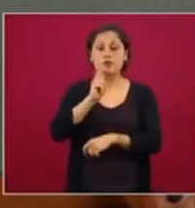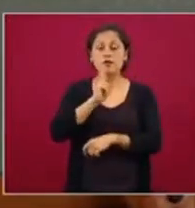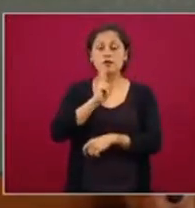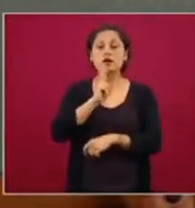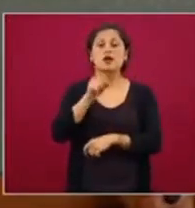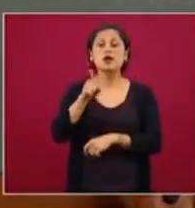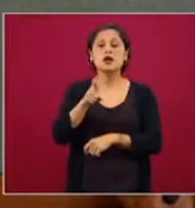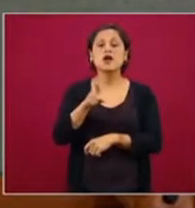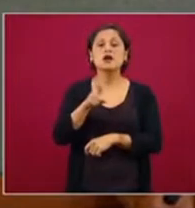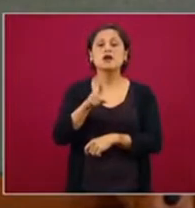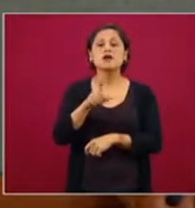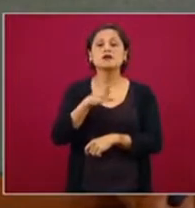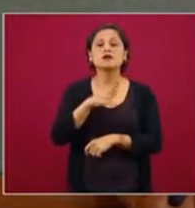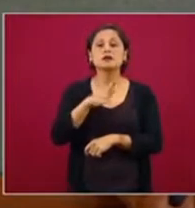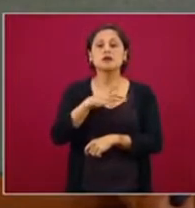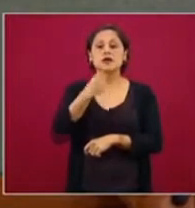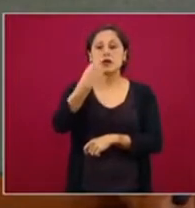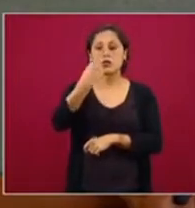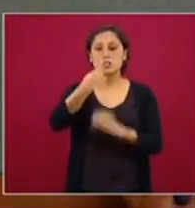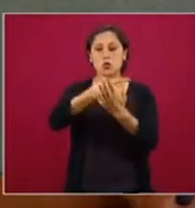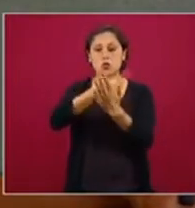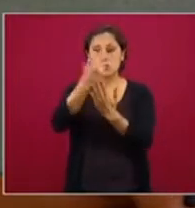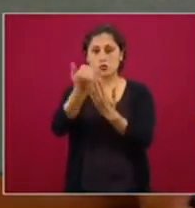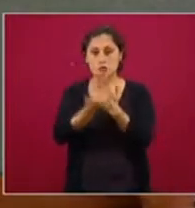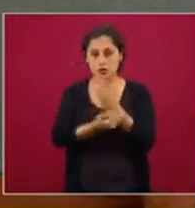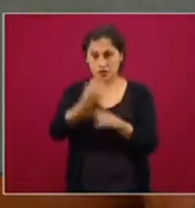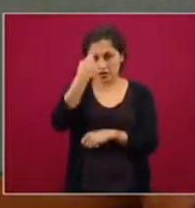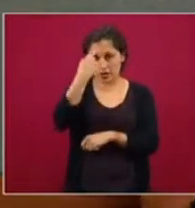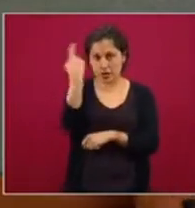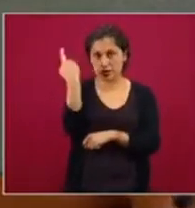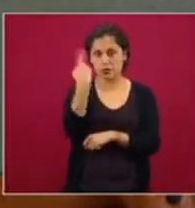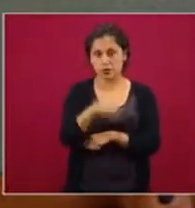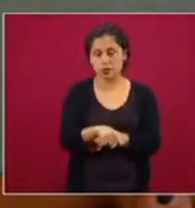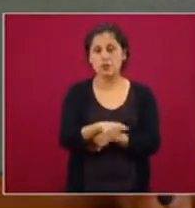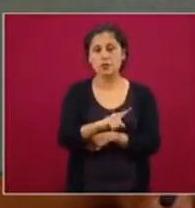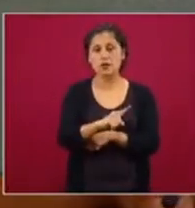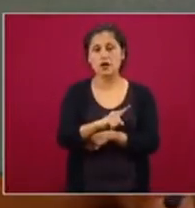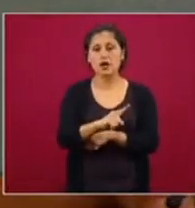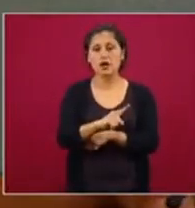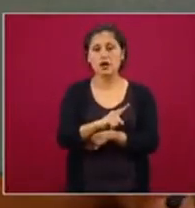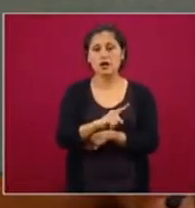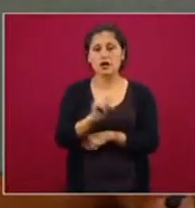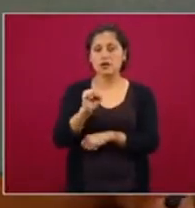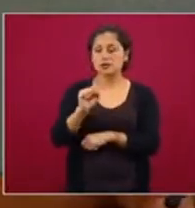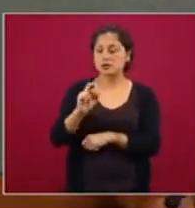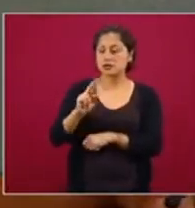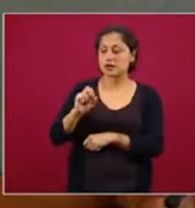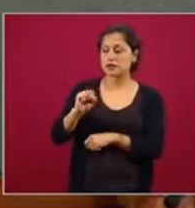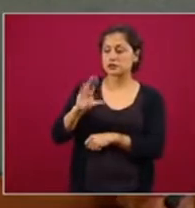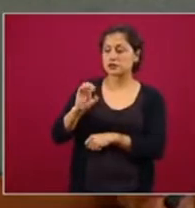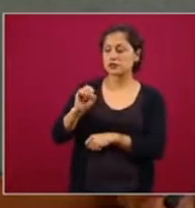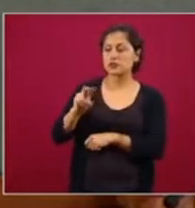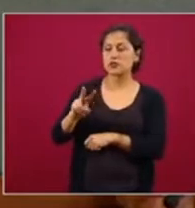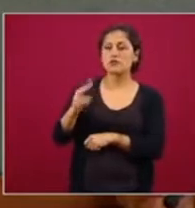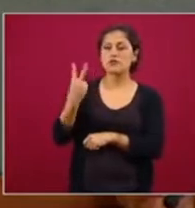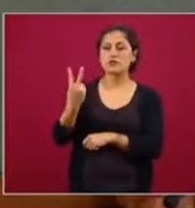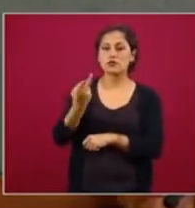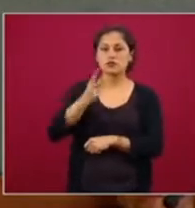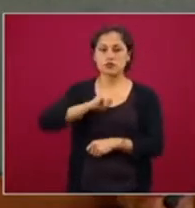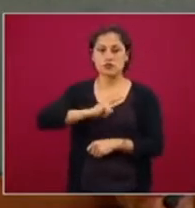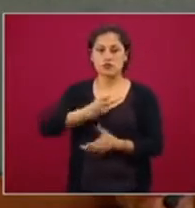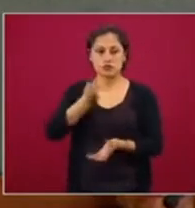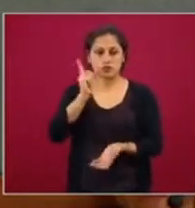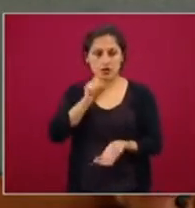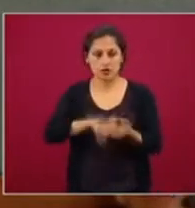un mecanismo o protocolo para detectar casos de infección por el virus SARS-CoV-2 al interior del gobierno